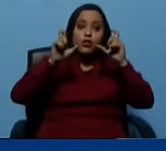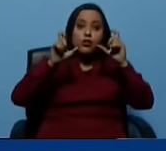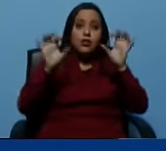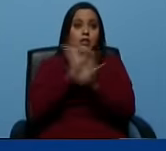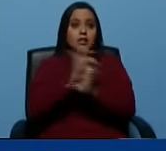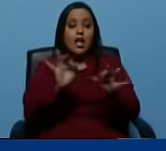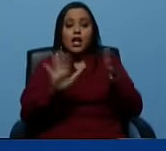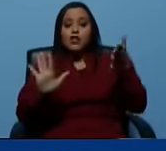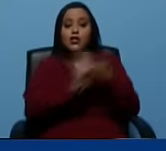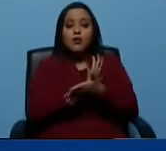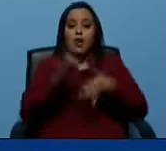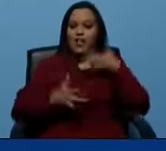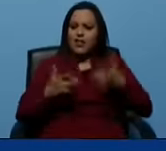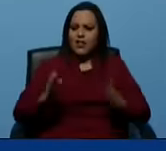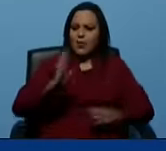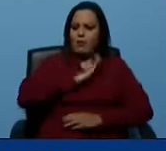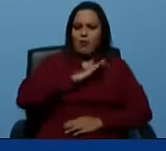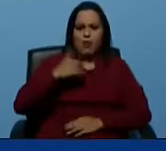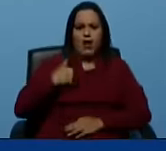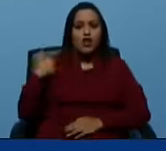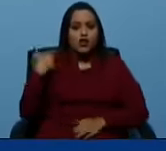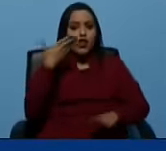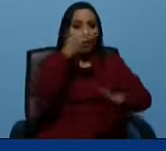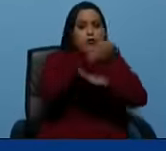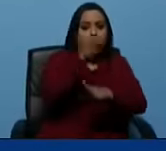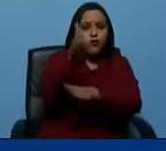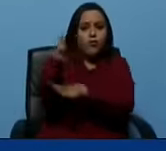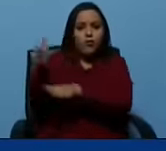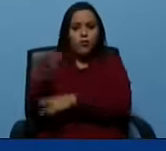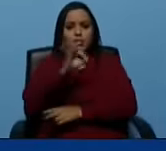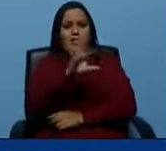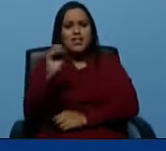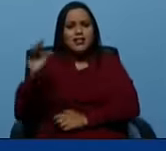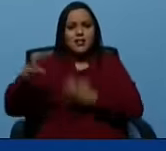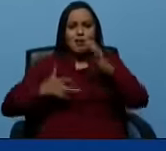imagen de un acto mío. Hice 300 actos.